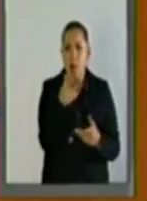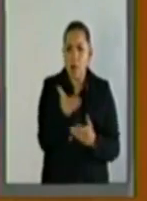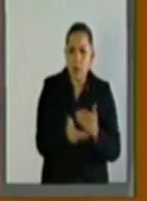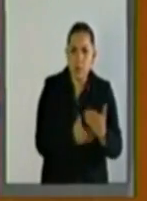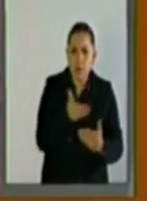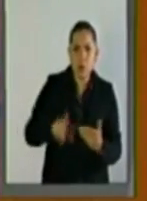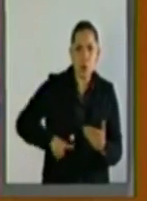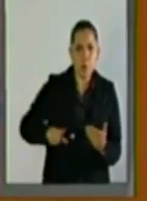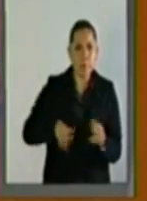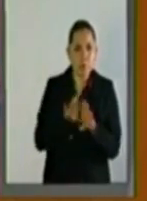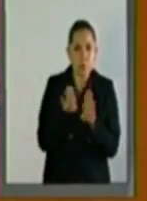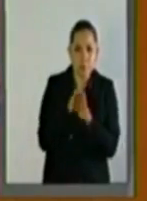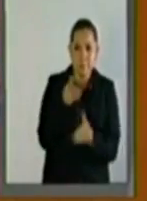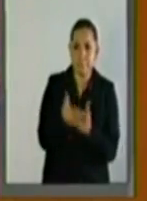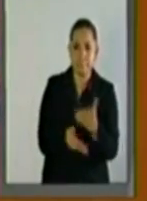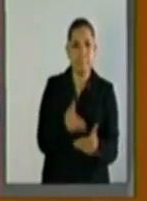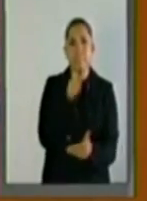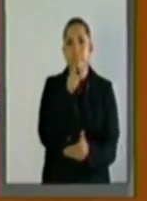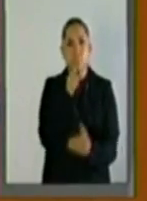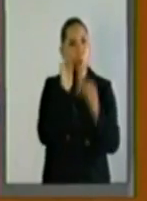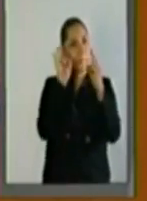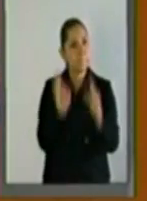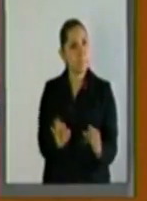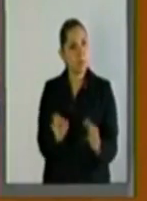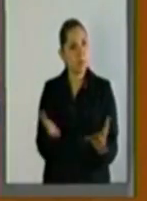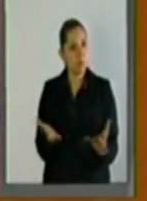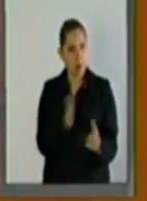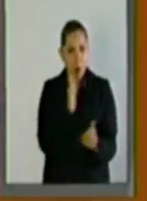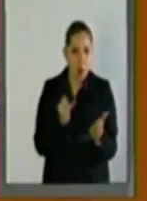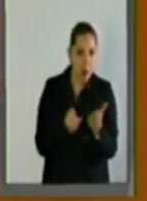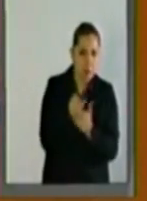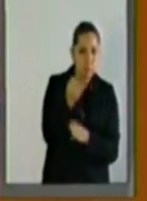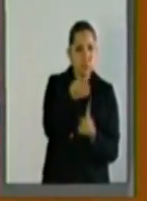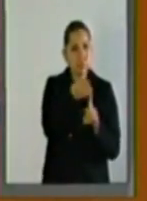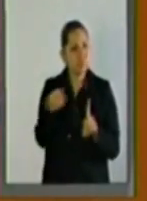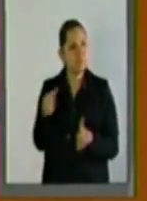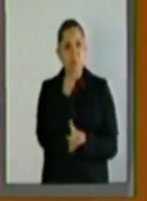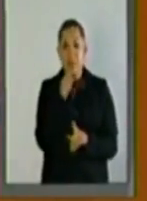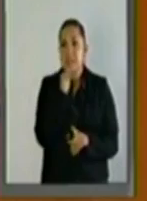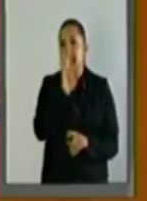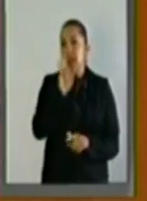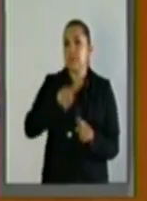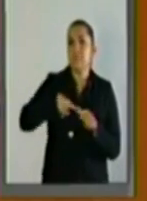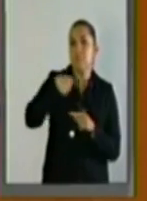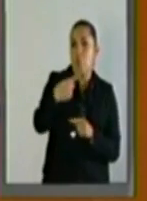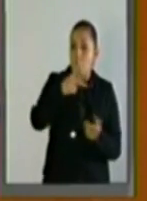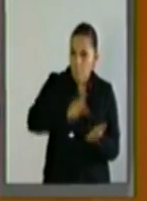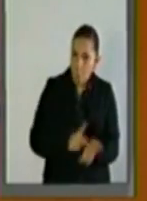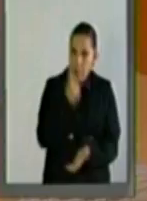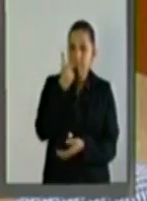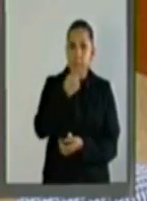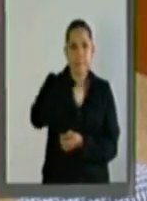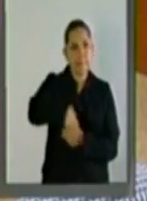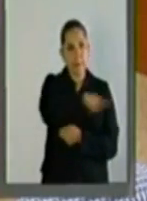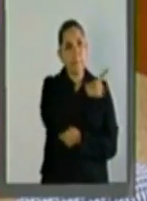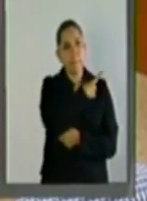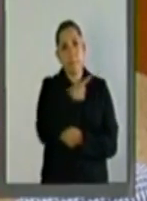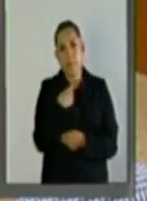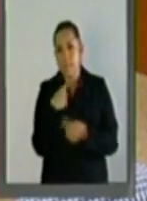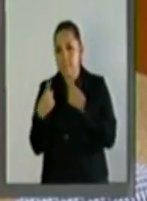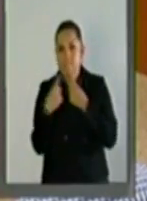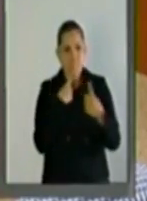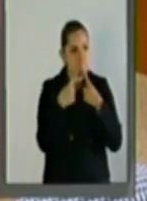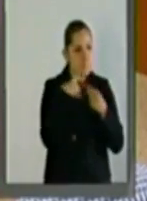y probablemente no se configure y haya una tercera elección extraordinaria. Es una crisis que además, para